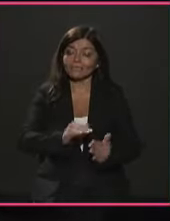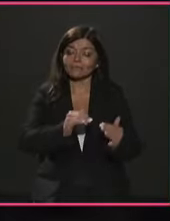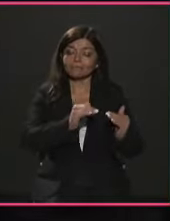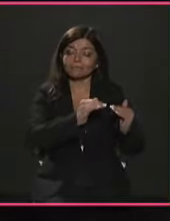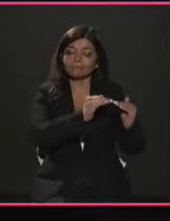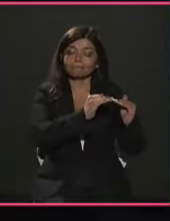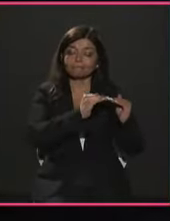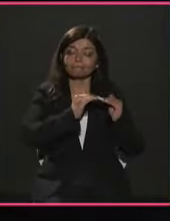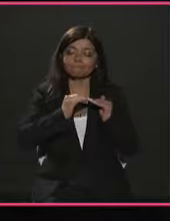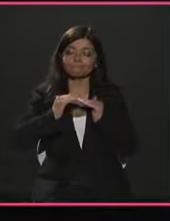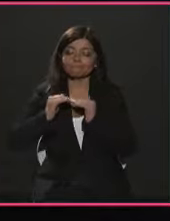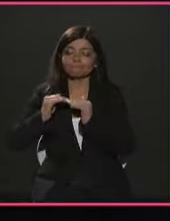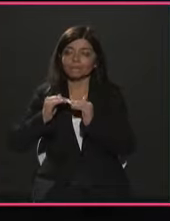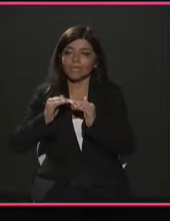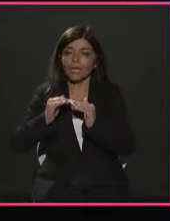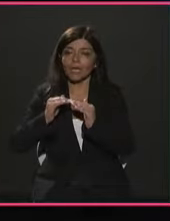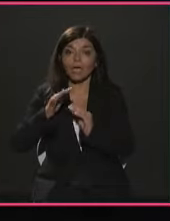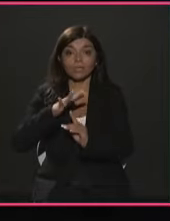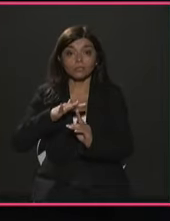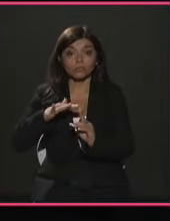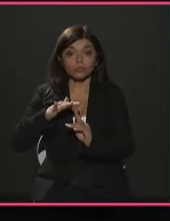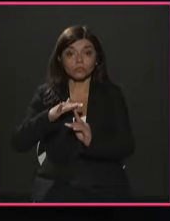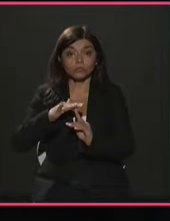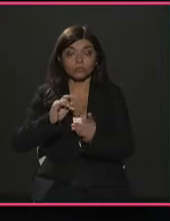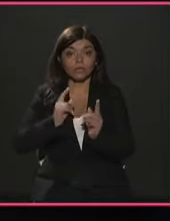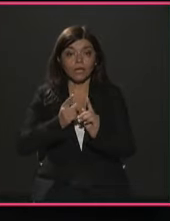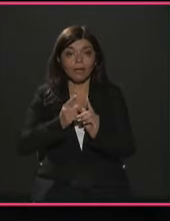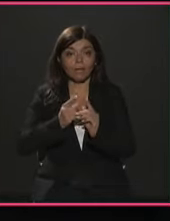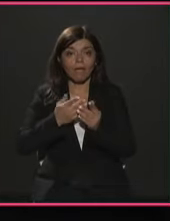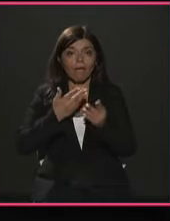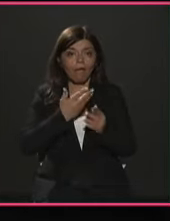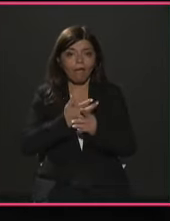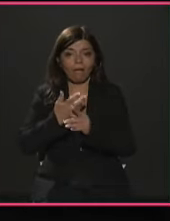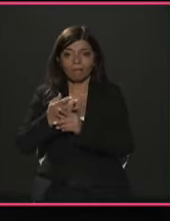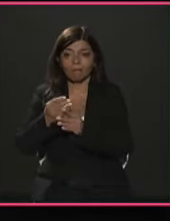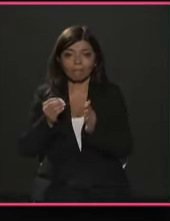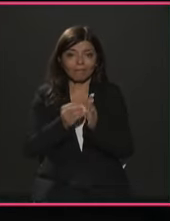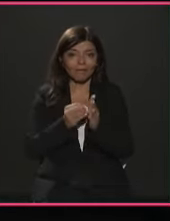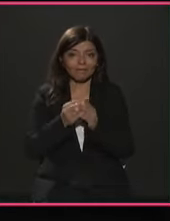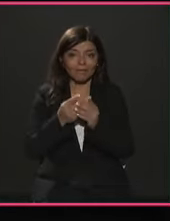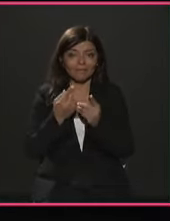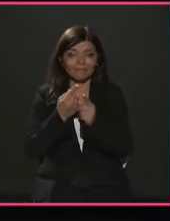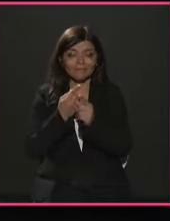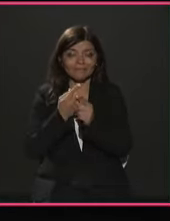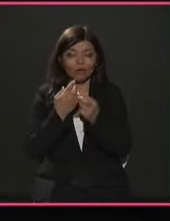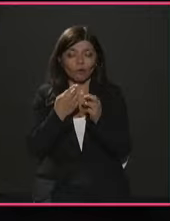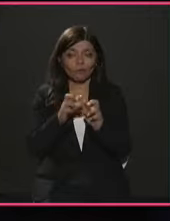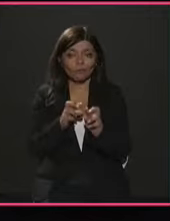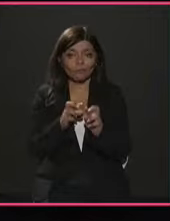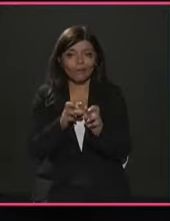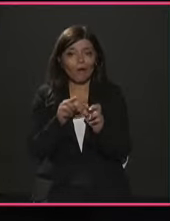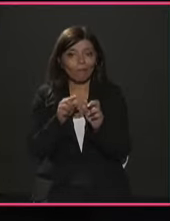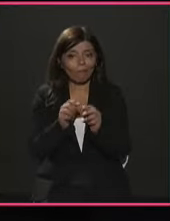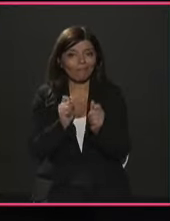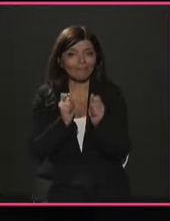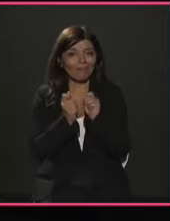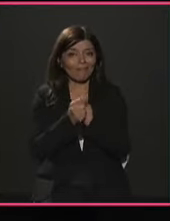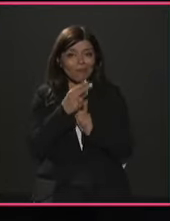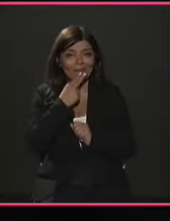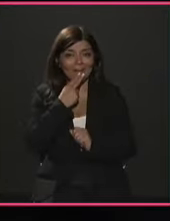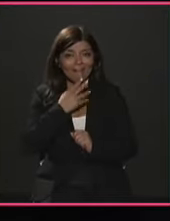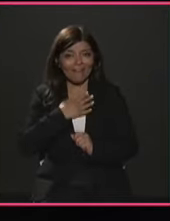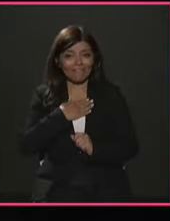contexto cambian y le abren una oportunidad son capaces de transformar la vida de sus ciudadanos y cambiar la